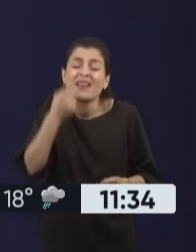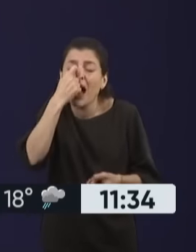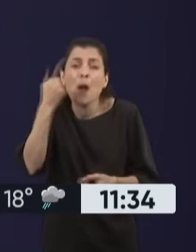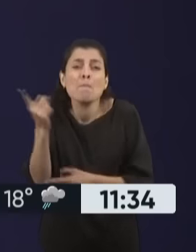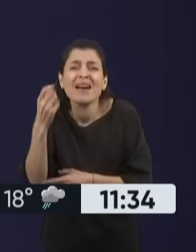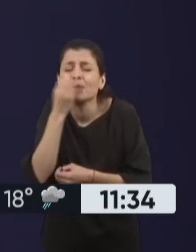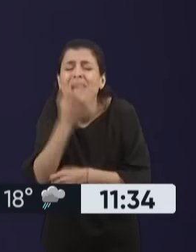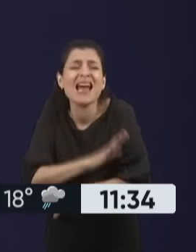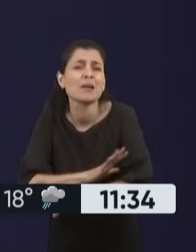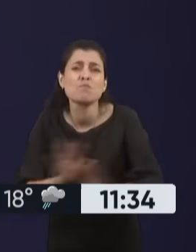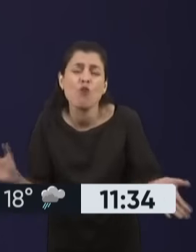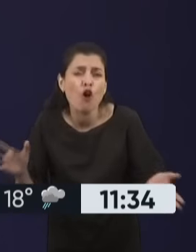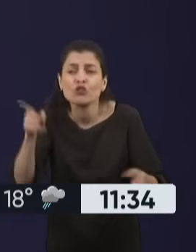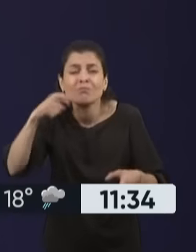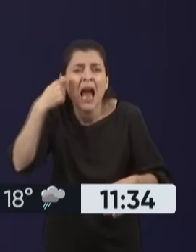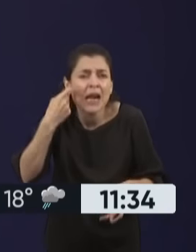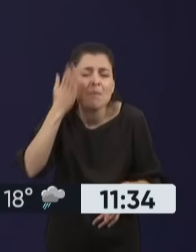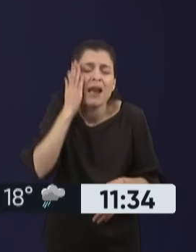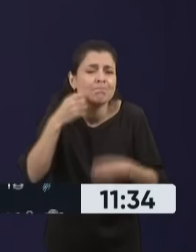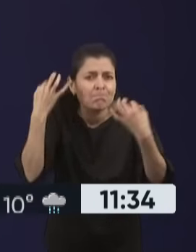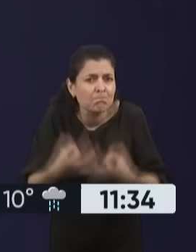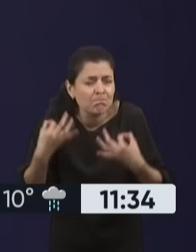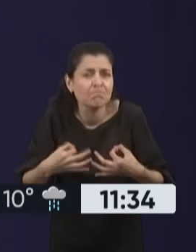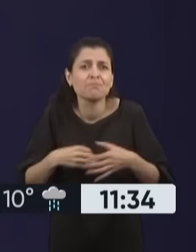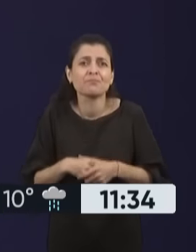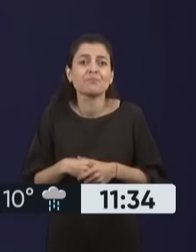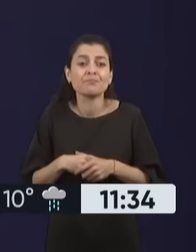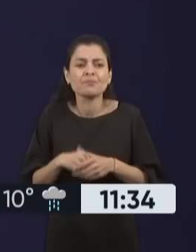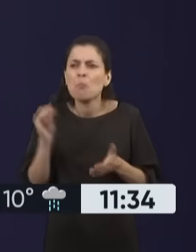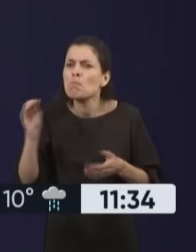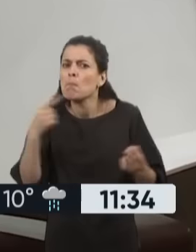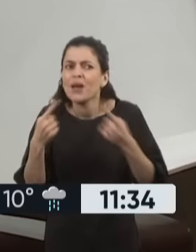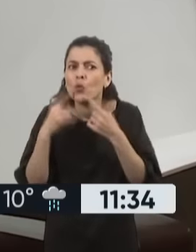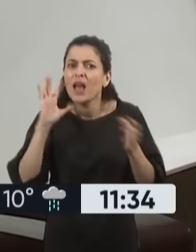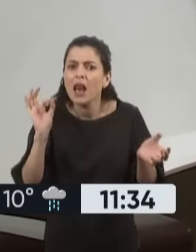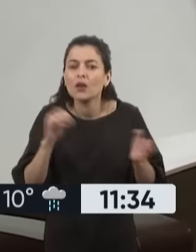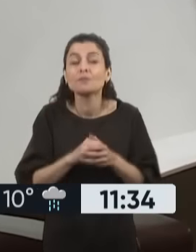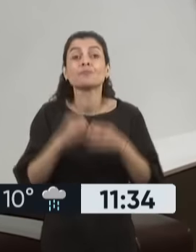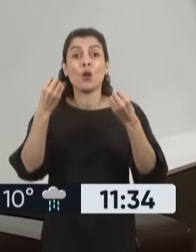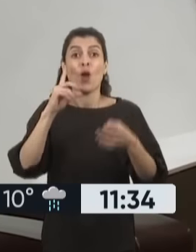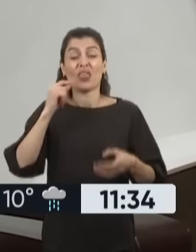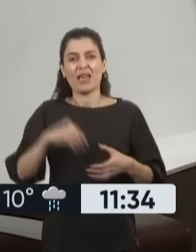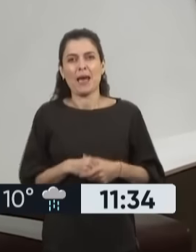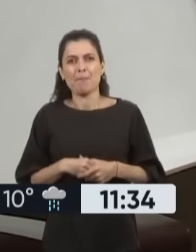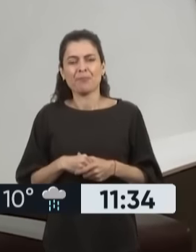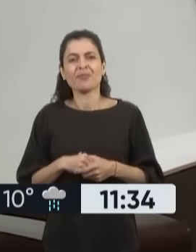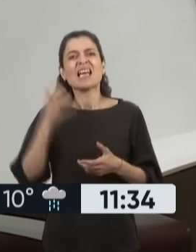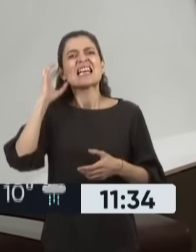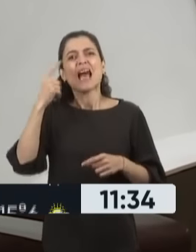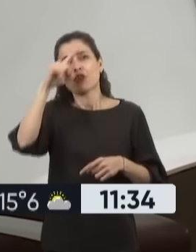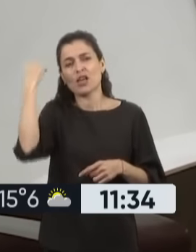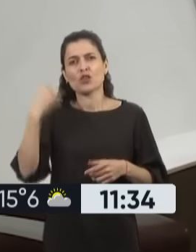son unos animales hermosos hermosos tenemos más preguntas Manuel Buen día Hernán mundo de Radio